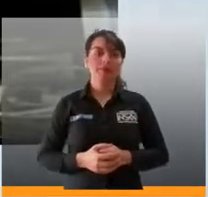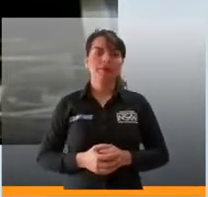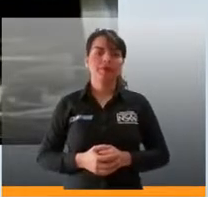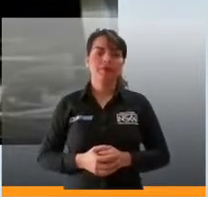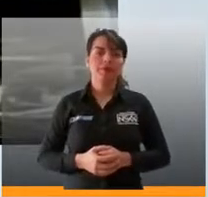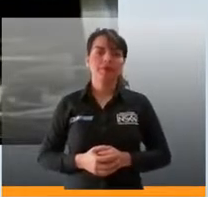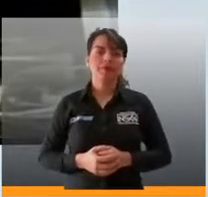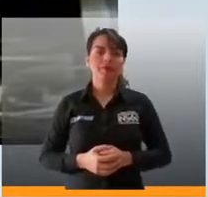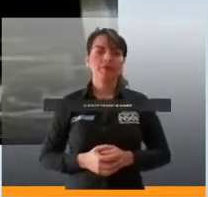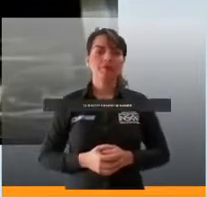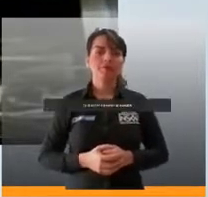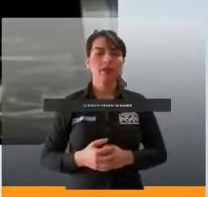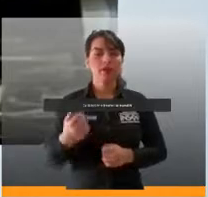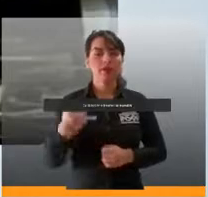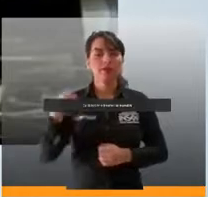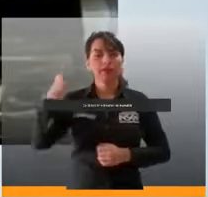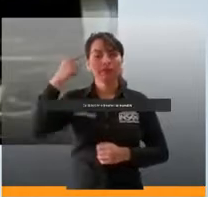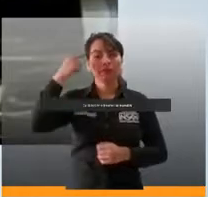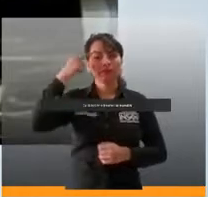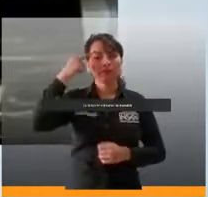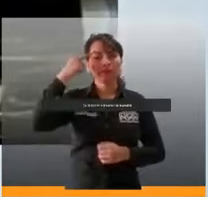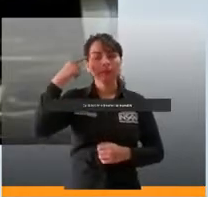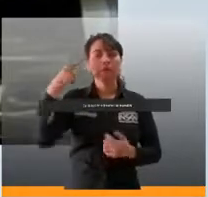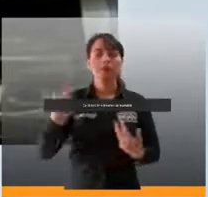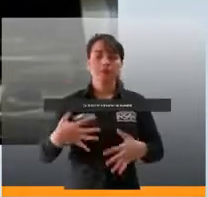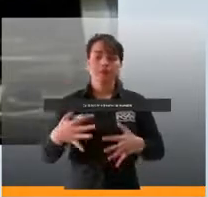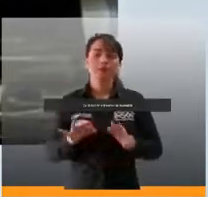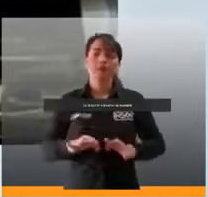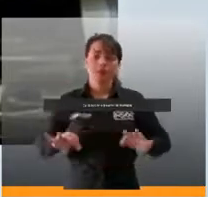Yo creo que se nos abren grandes